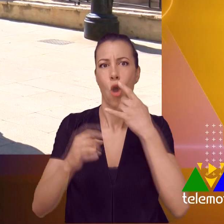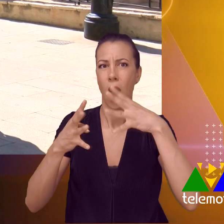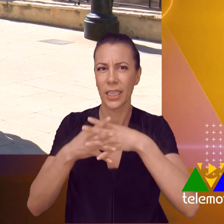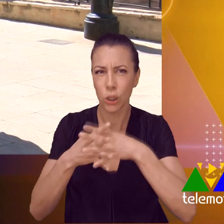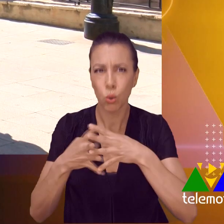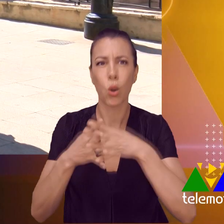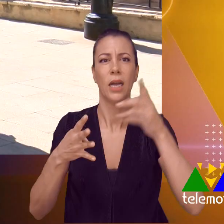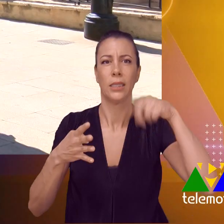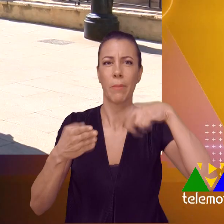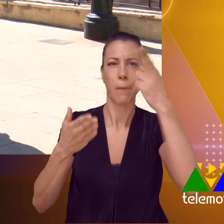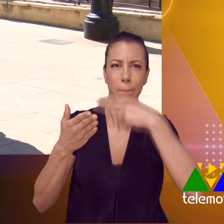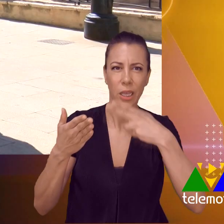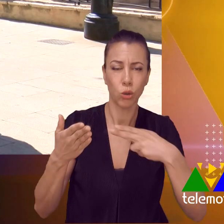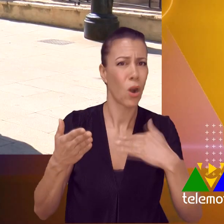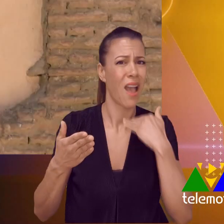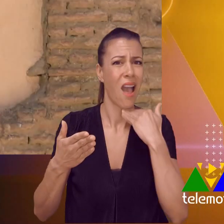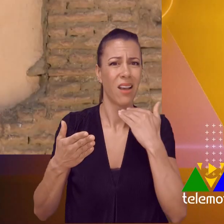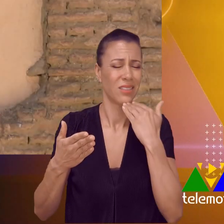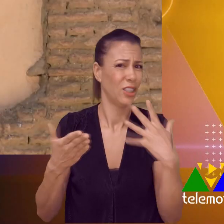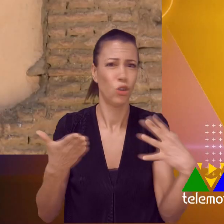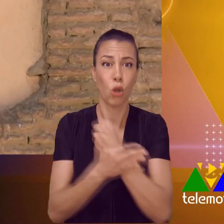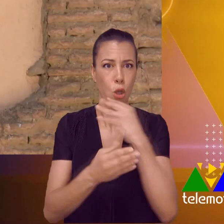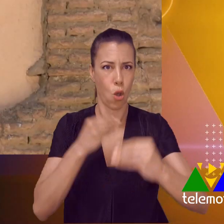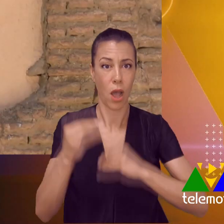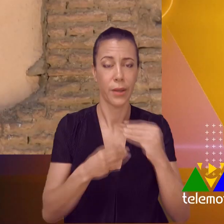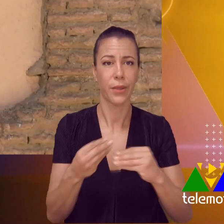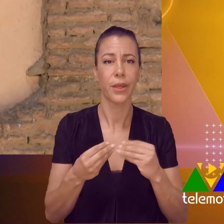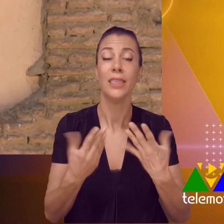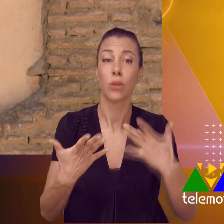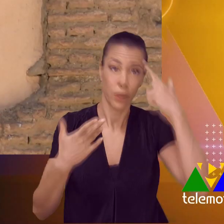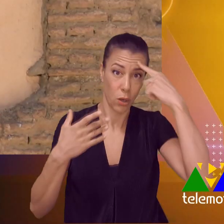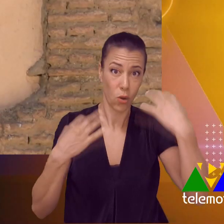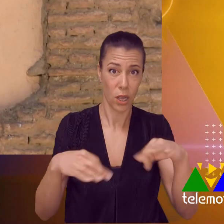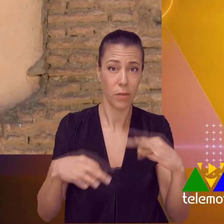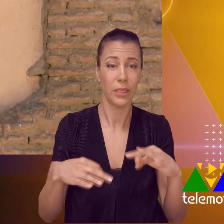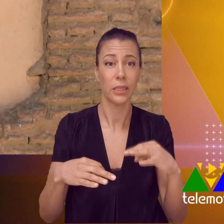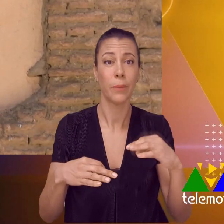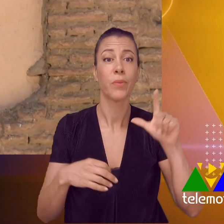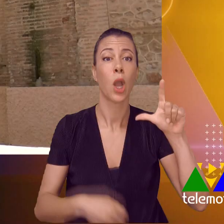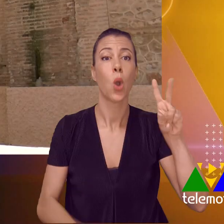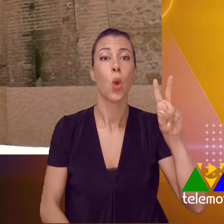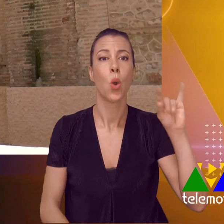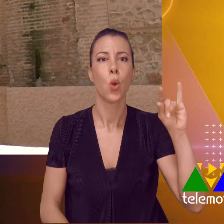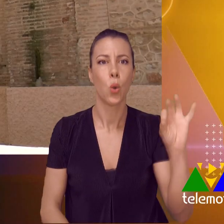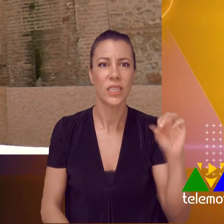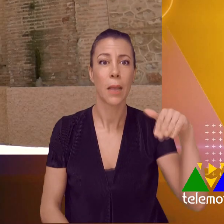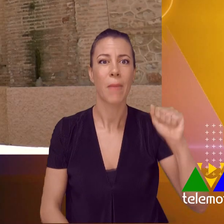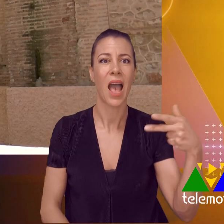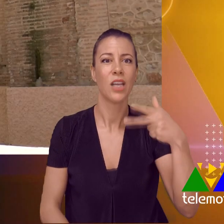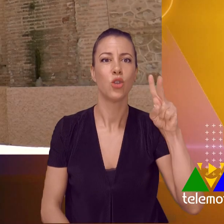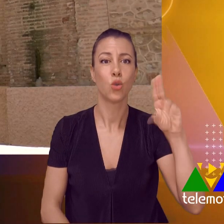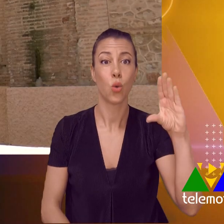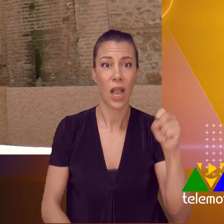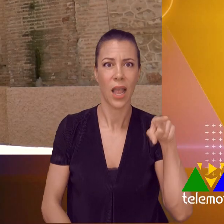arquitectura, prácticamente hacían casi de todo. Y lógicamente Luis Machuca lo que es un arquitecto militar, el que